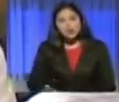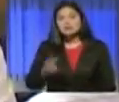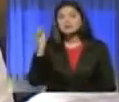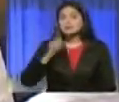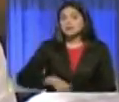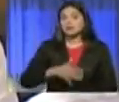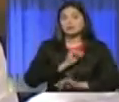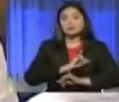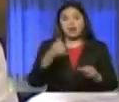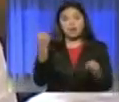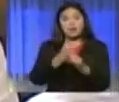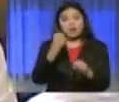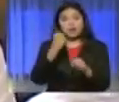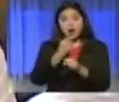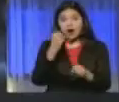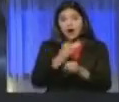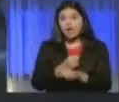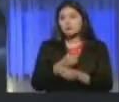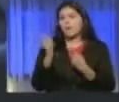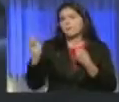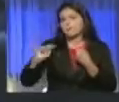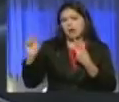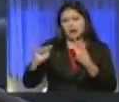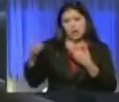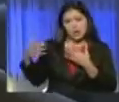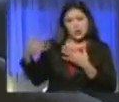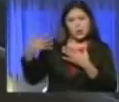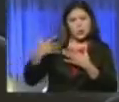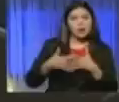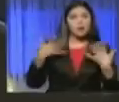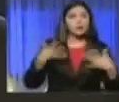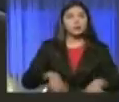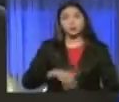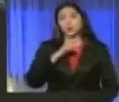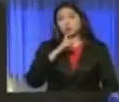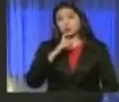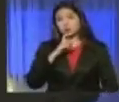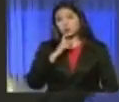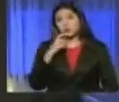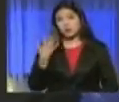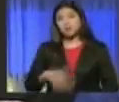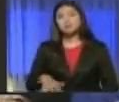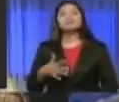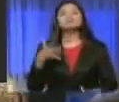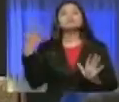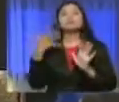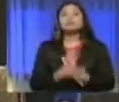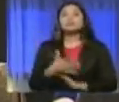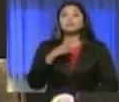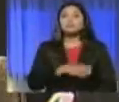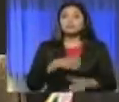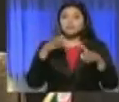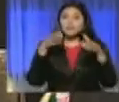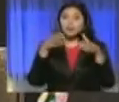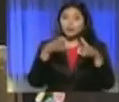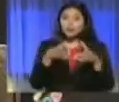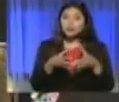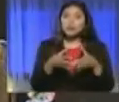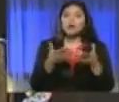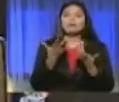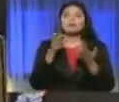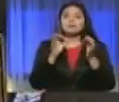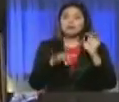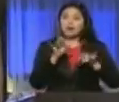venido trabajando durante varios meses de manera ardua en el marco de la comisión, a través de su